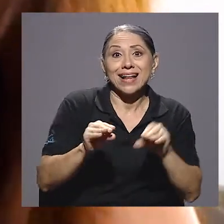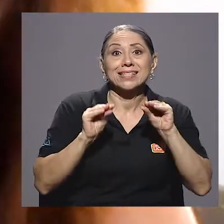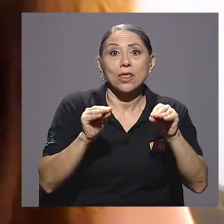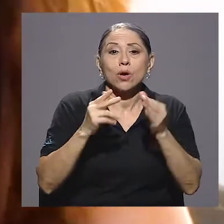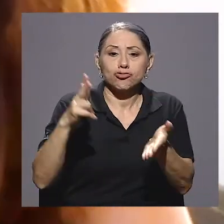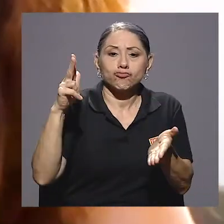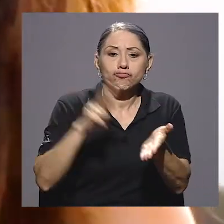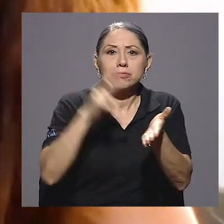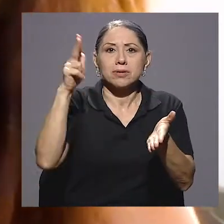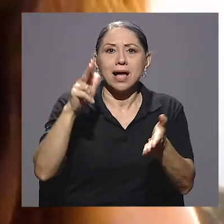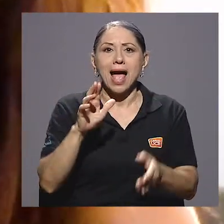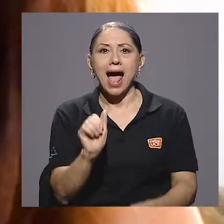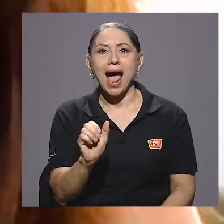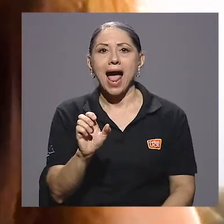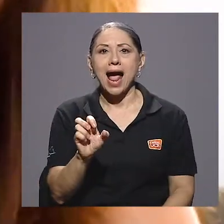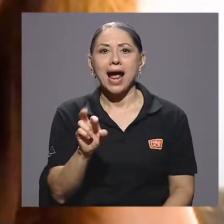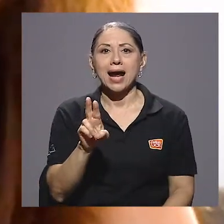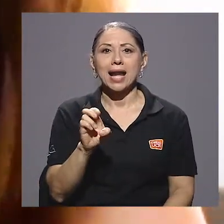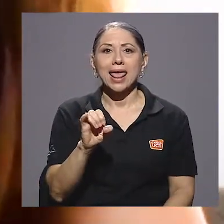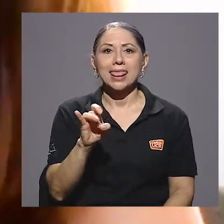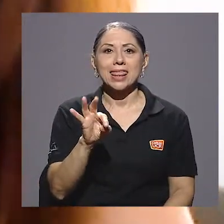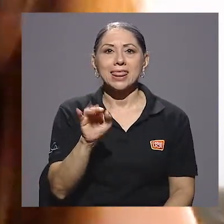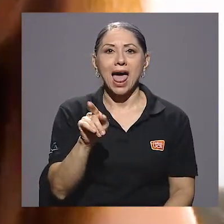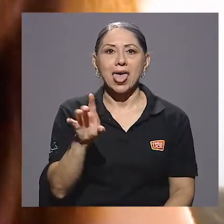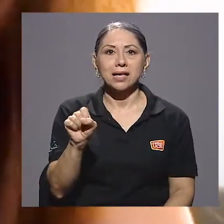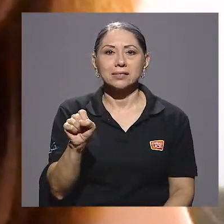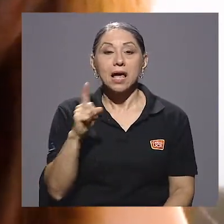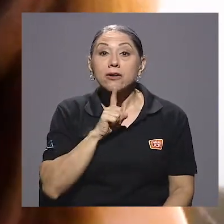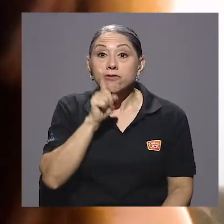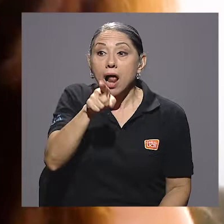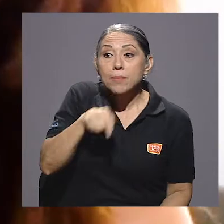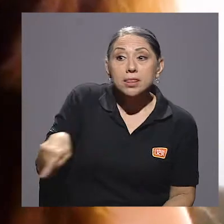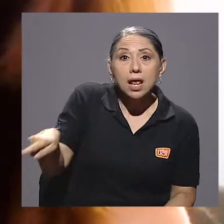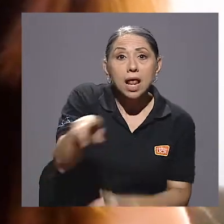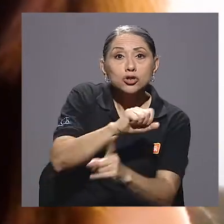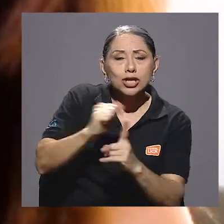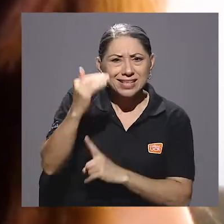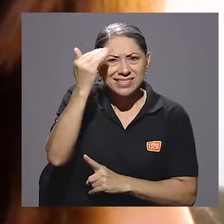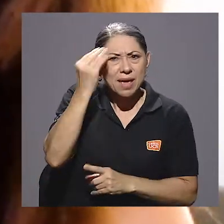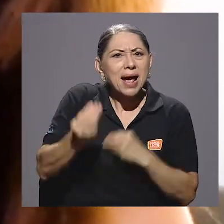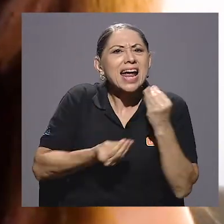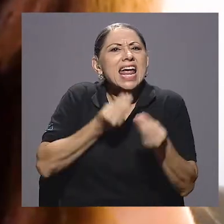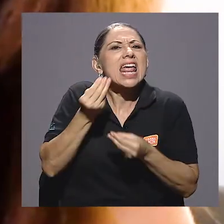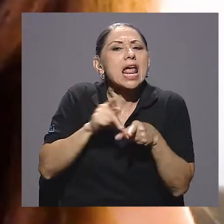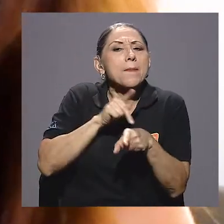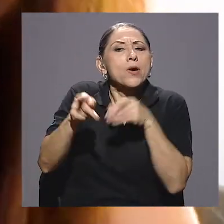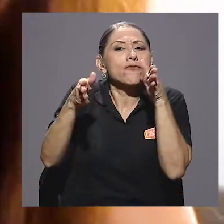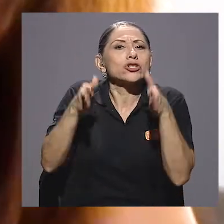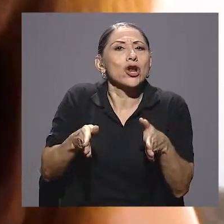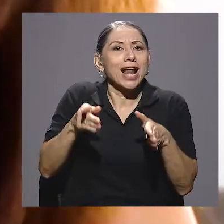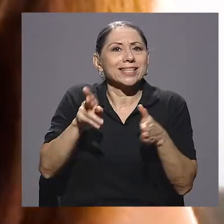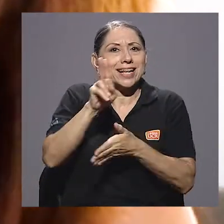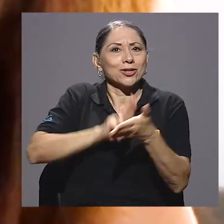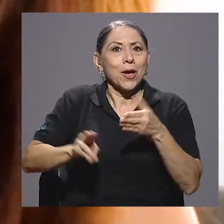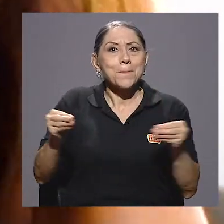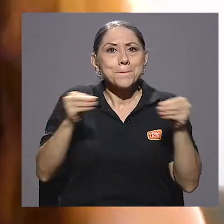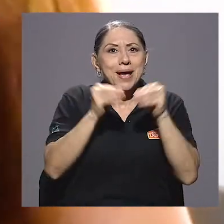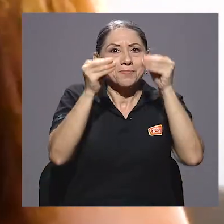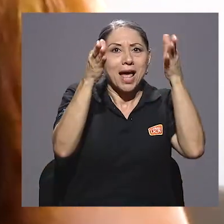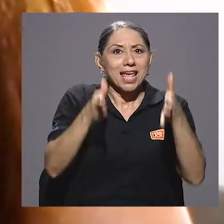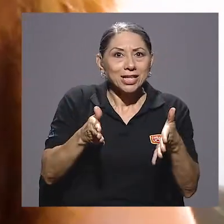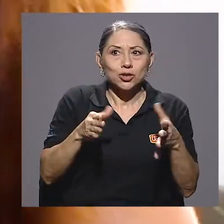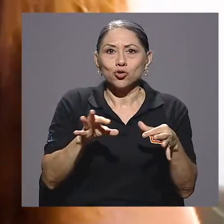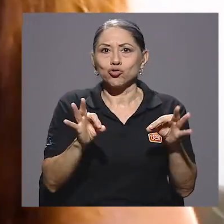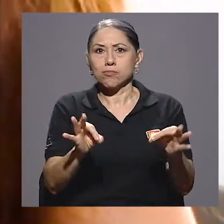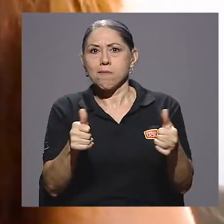de educación para que realmente la sociedad costarricense tenga claridad de lo que se está formando en las universidades, que más maestros y